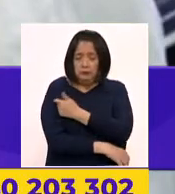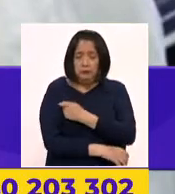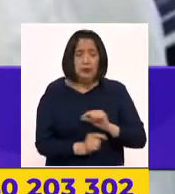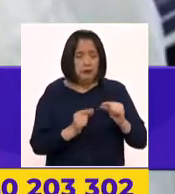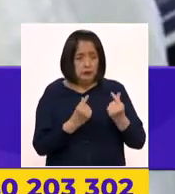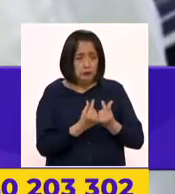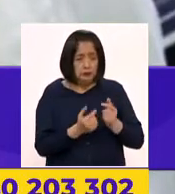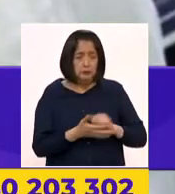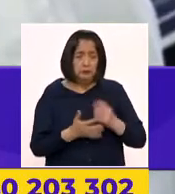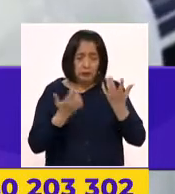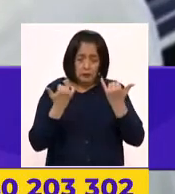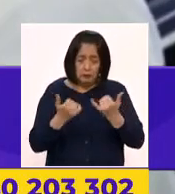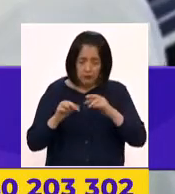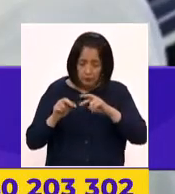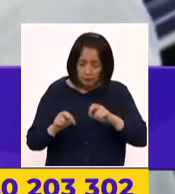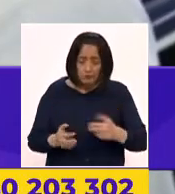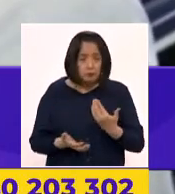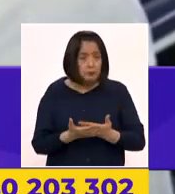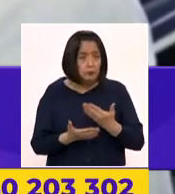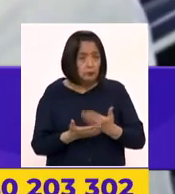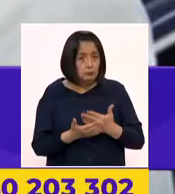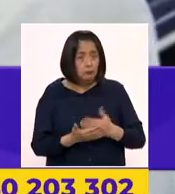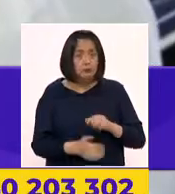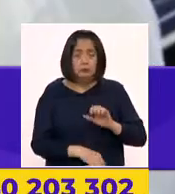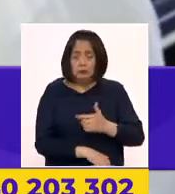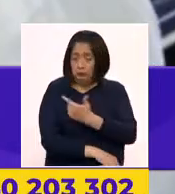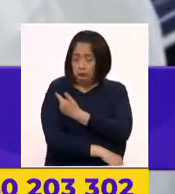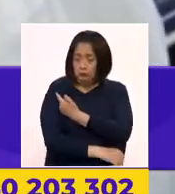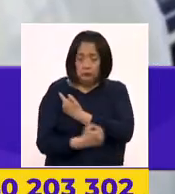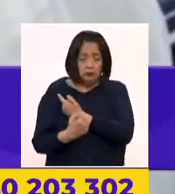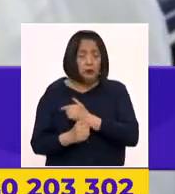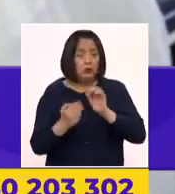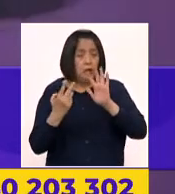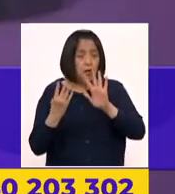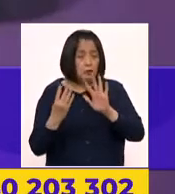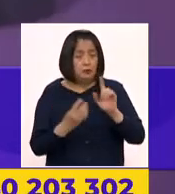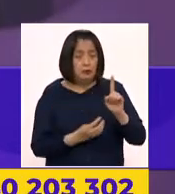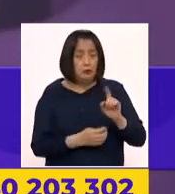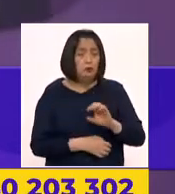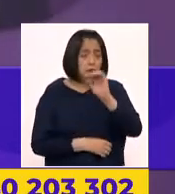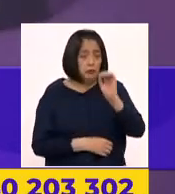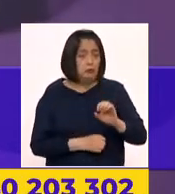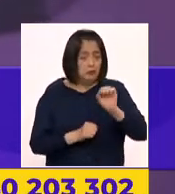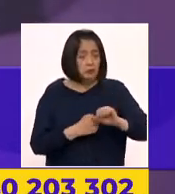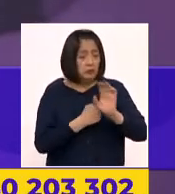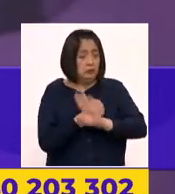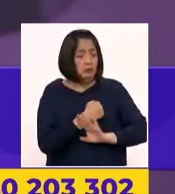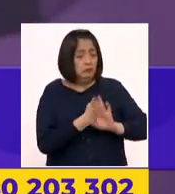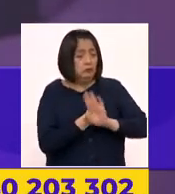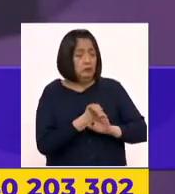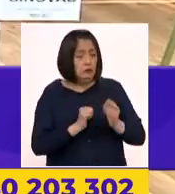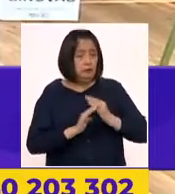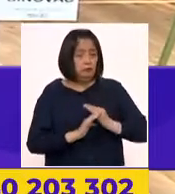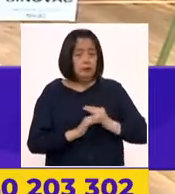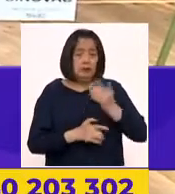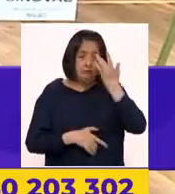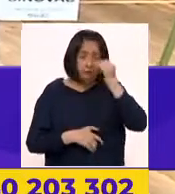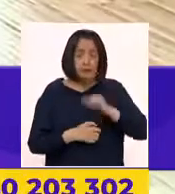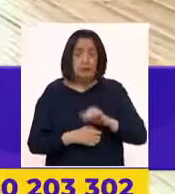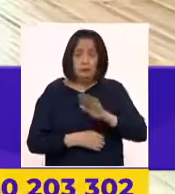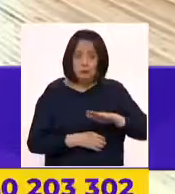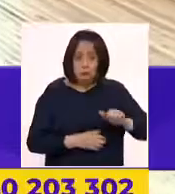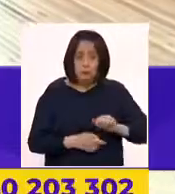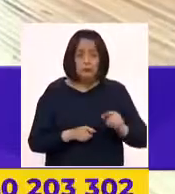etario. La investigación demostró que el inmunizante cuenta con un 91% de efectividad en la prevención de la enfermedad en los